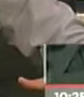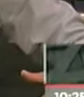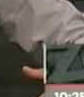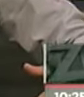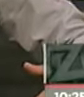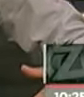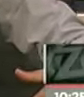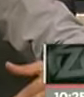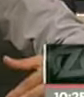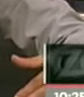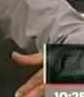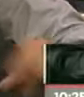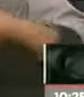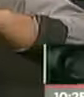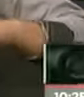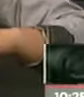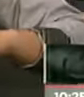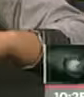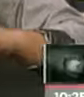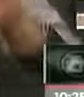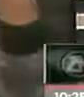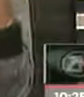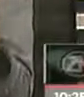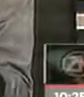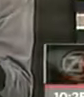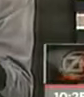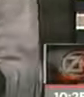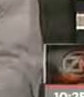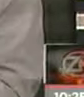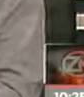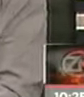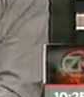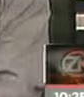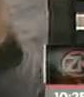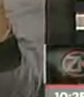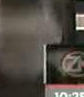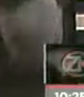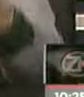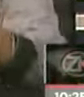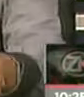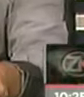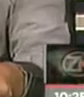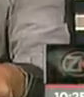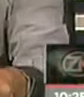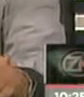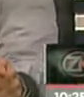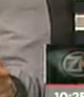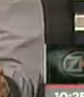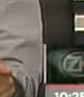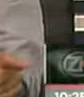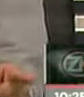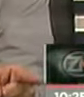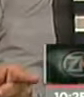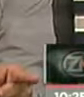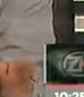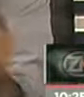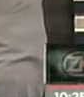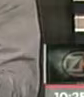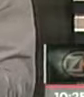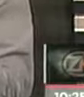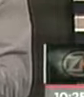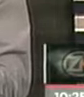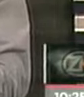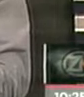asumir parámetros, paradigmas del chavismo para tratar de lograr permear al chavismo que no cede ante